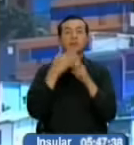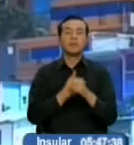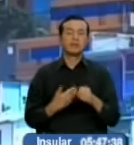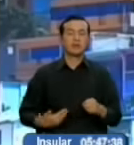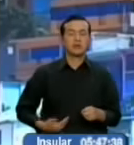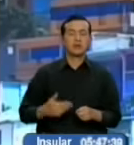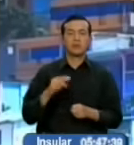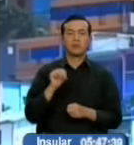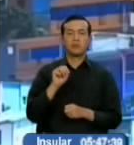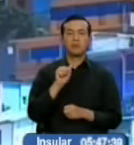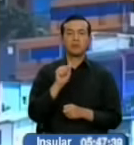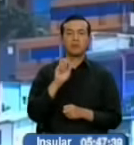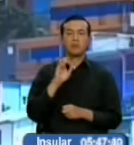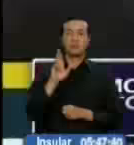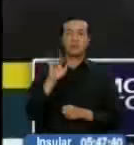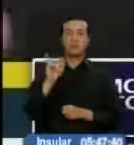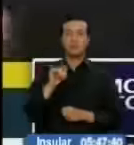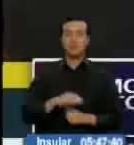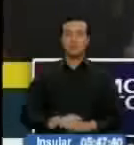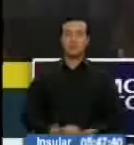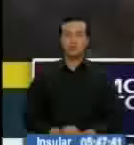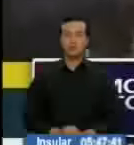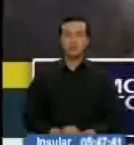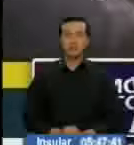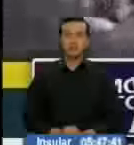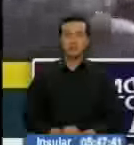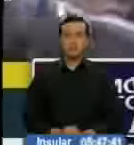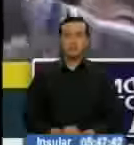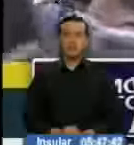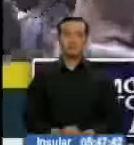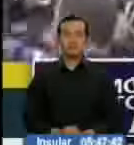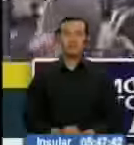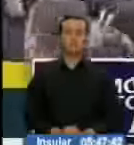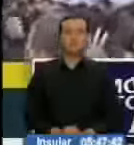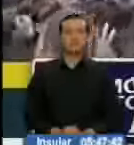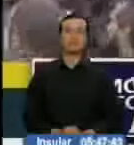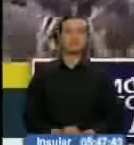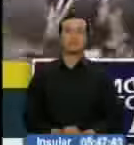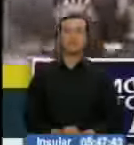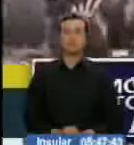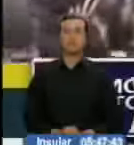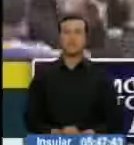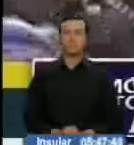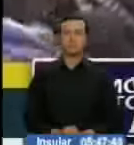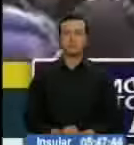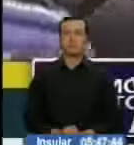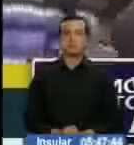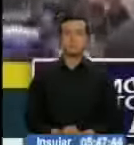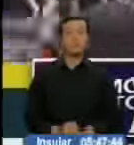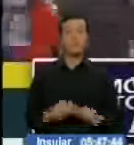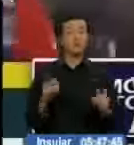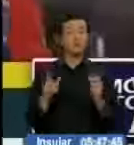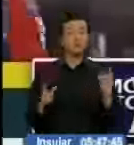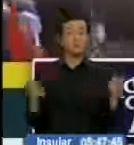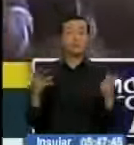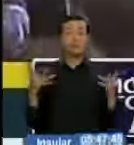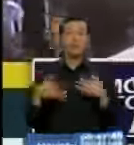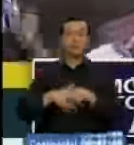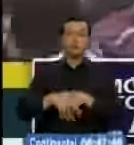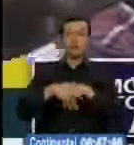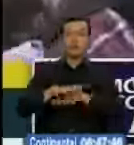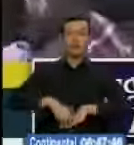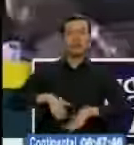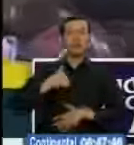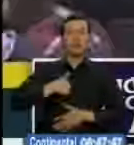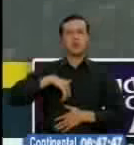presidente Mauricio Macri. Si la tocará la madre. Miles de personas se movilizaron en